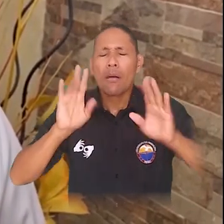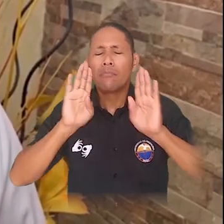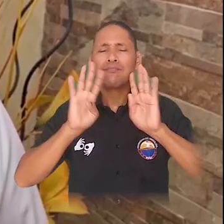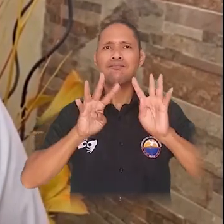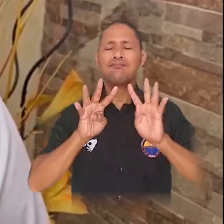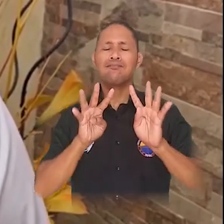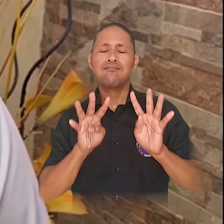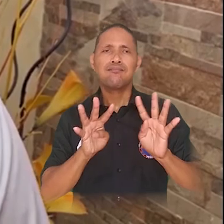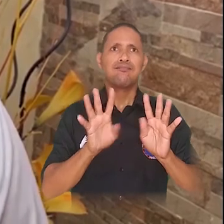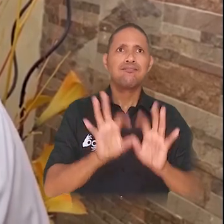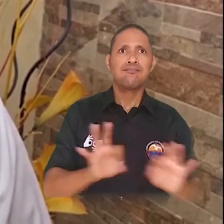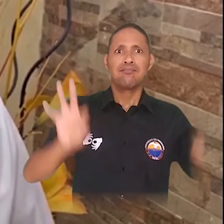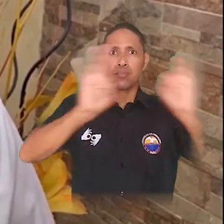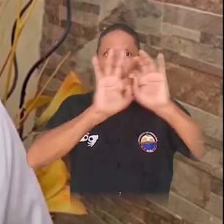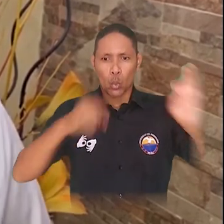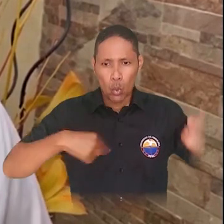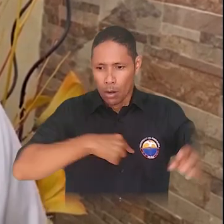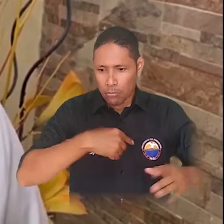oportunidad de